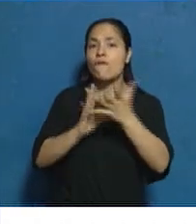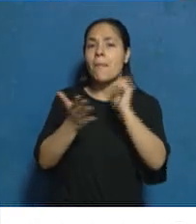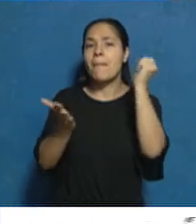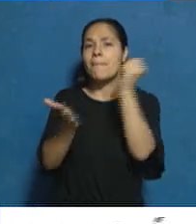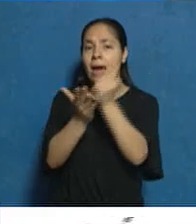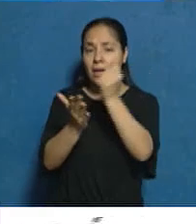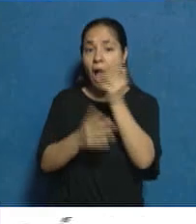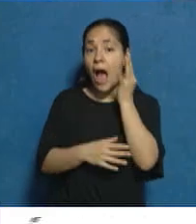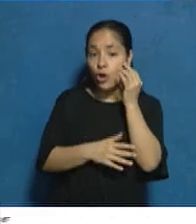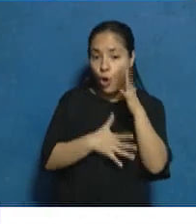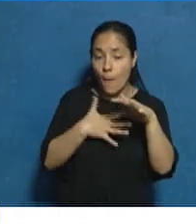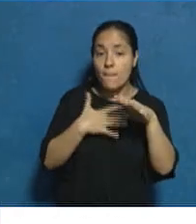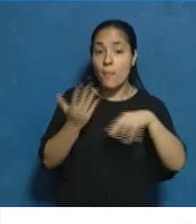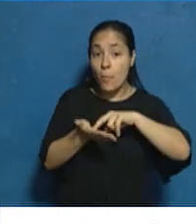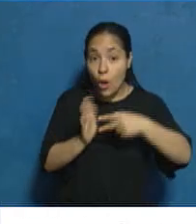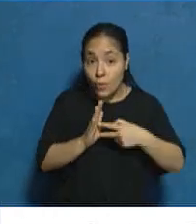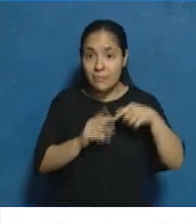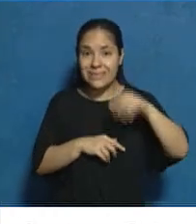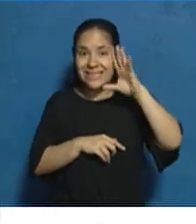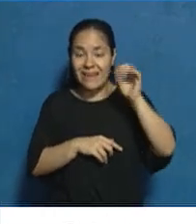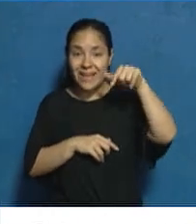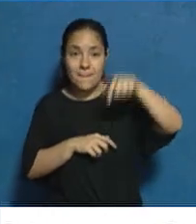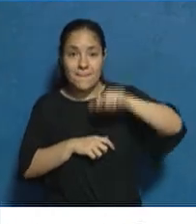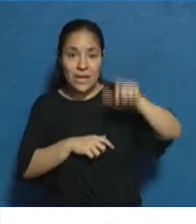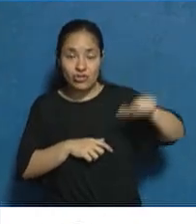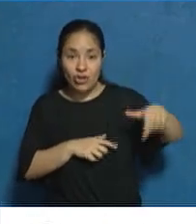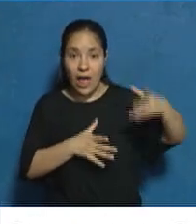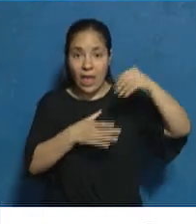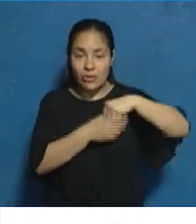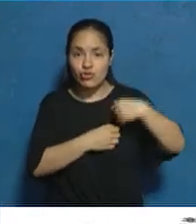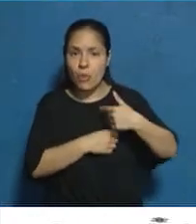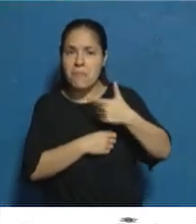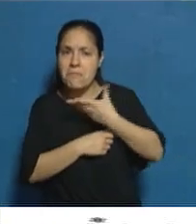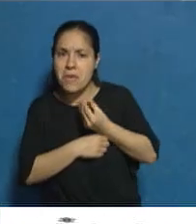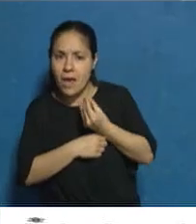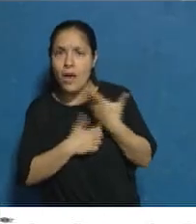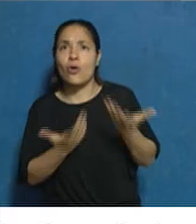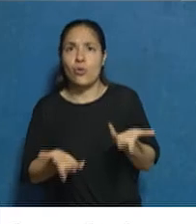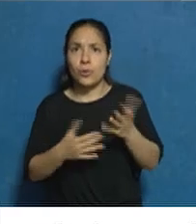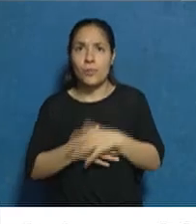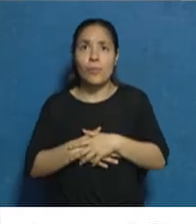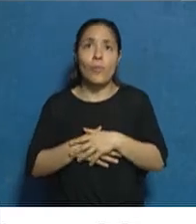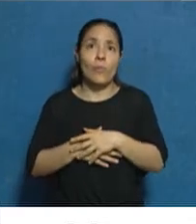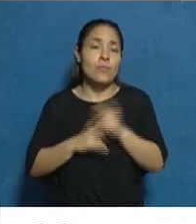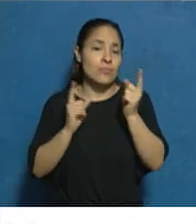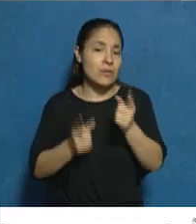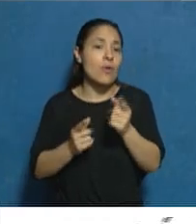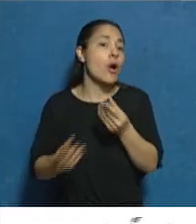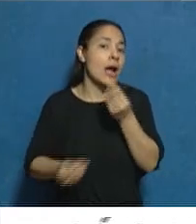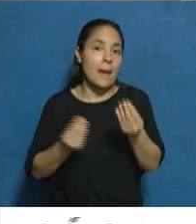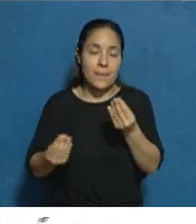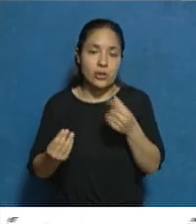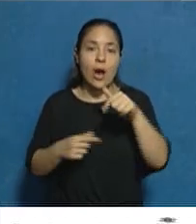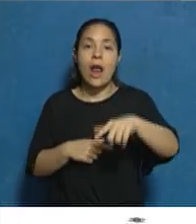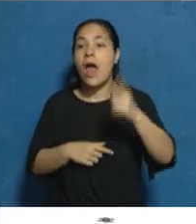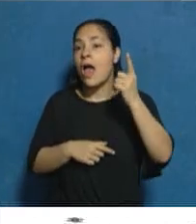si ocurre algo, sepan que estos individuos son aquellos los cuales les tengo miedo. Y temía que, bueno, pasara lo que finalmente vamos a